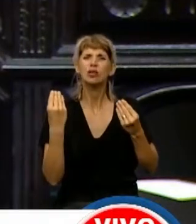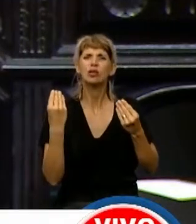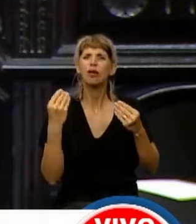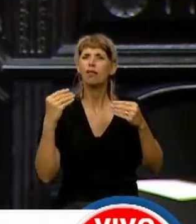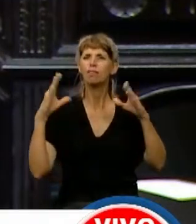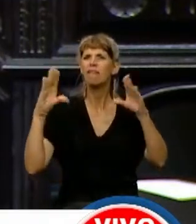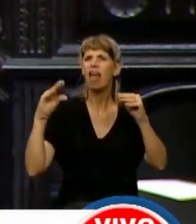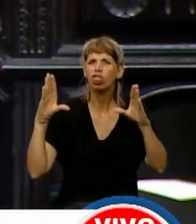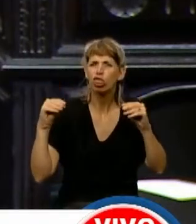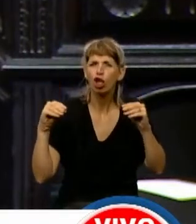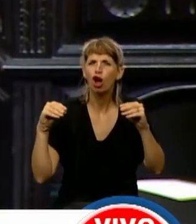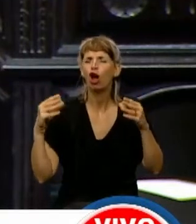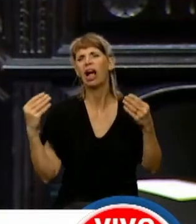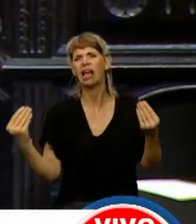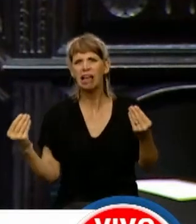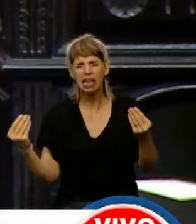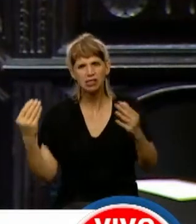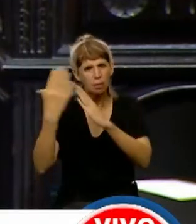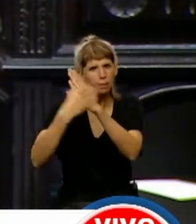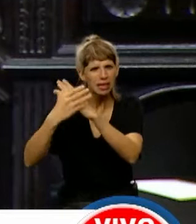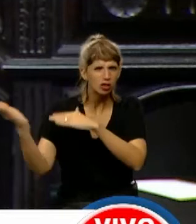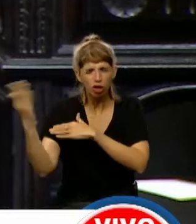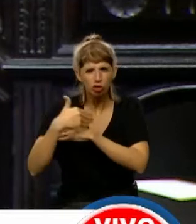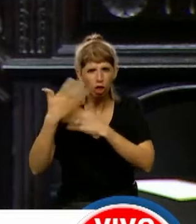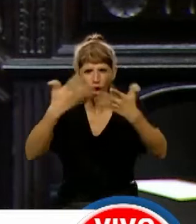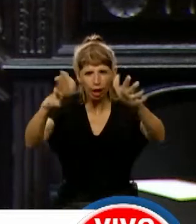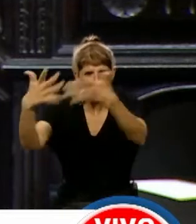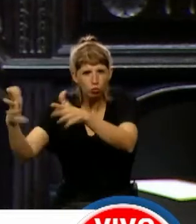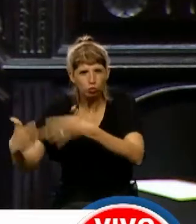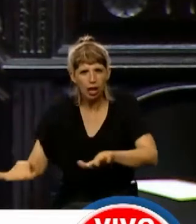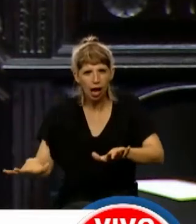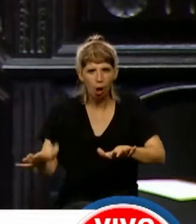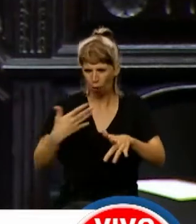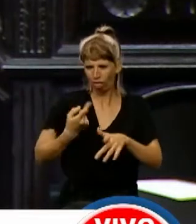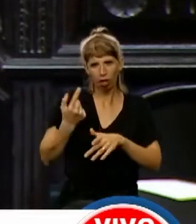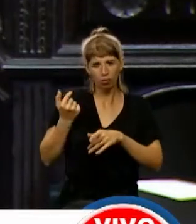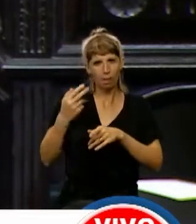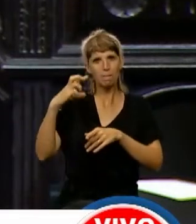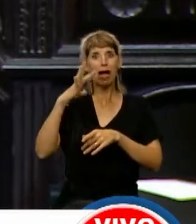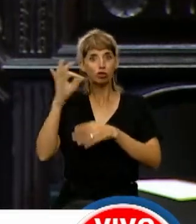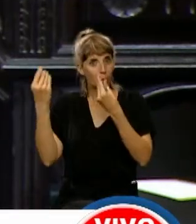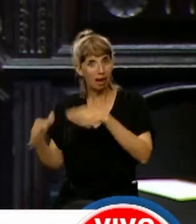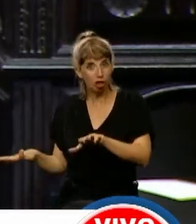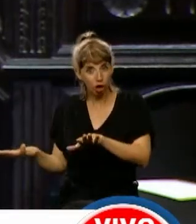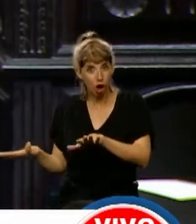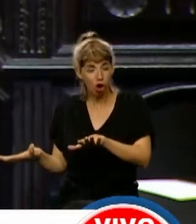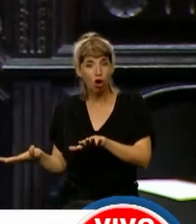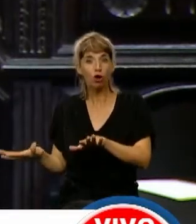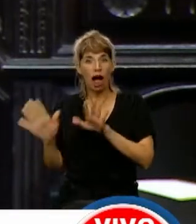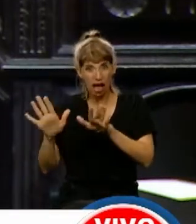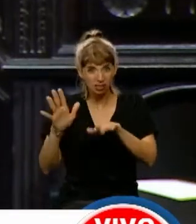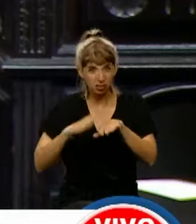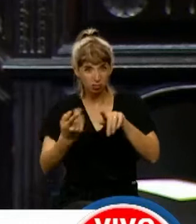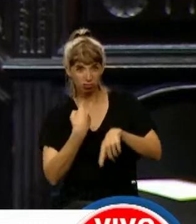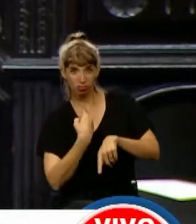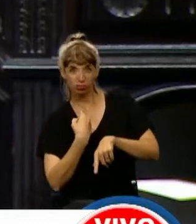blando? ¿Es renunciarle todos los ministros a un presidente cuando acaba de perder las elecciones PASO? ¿O cuando nos